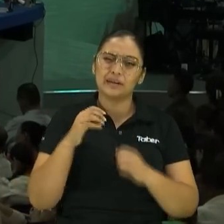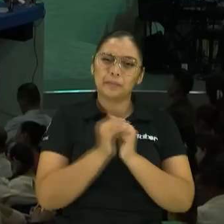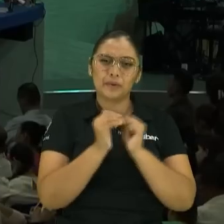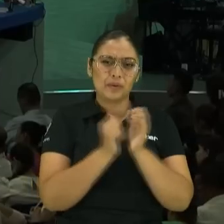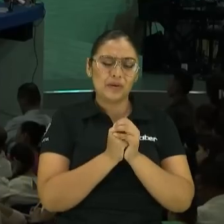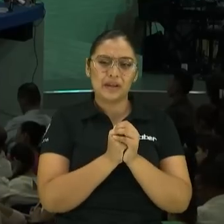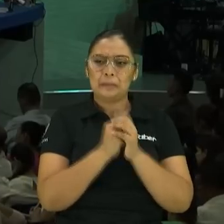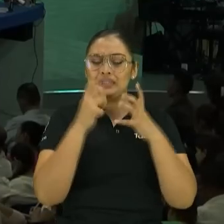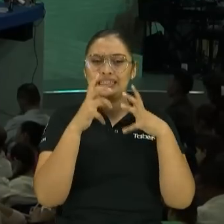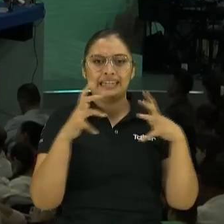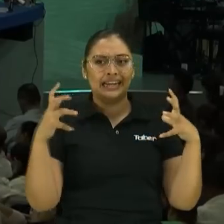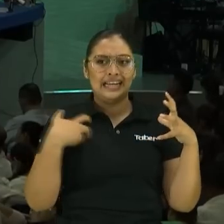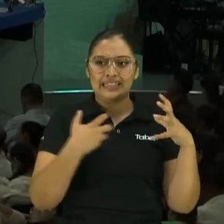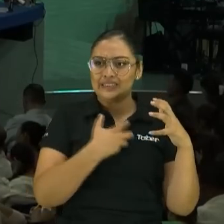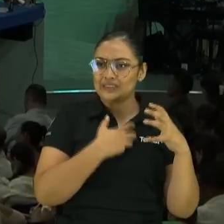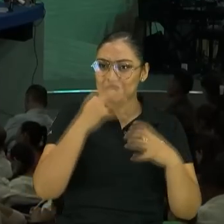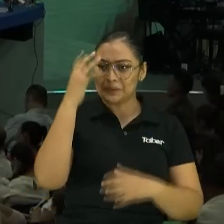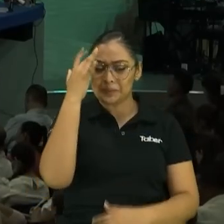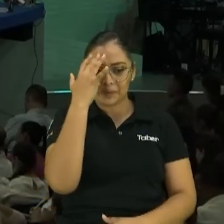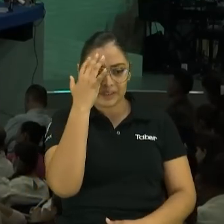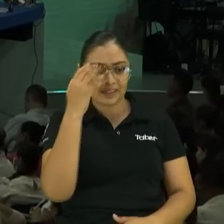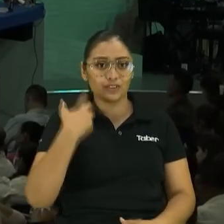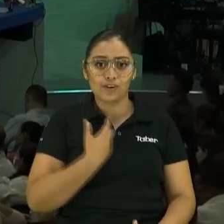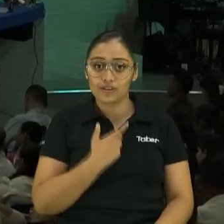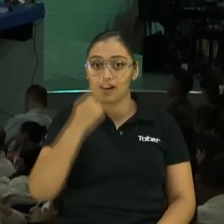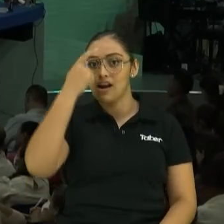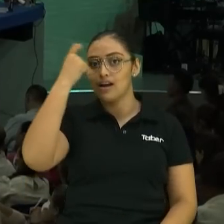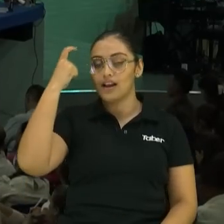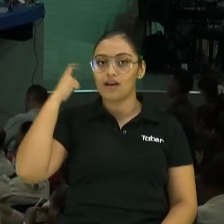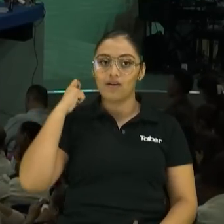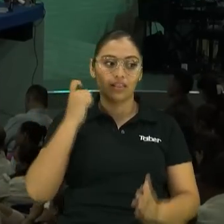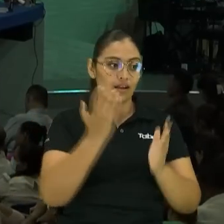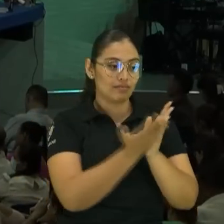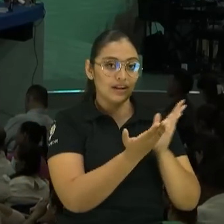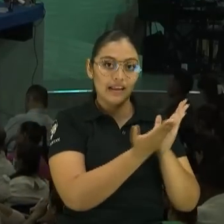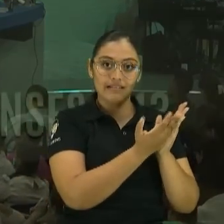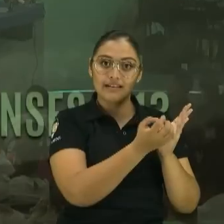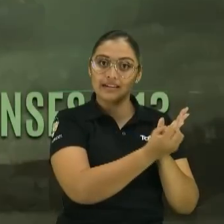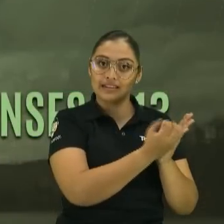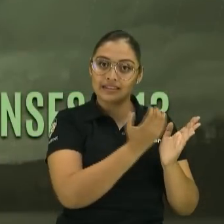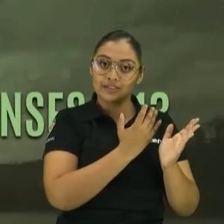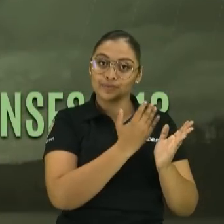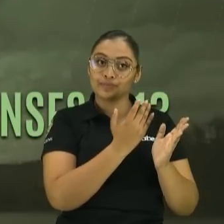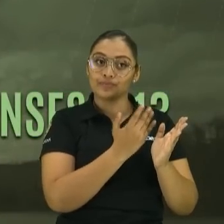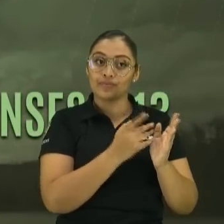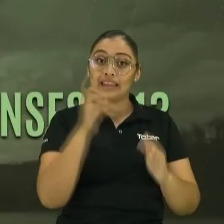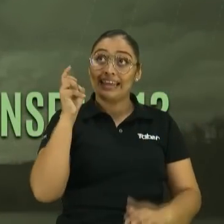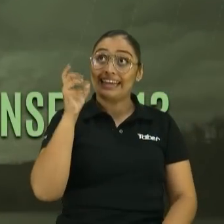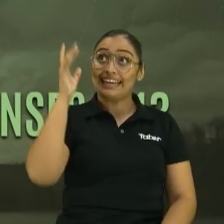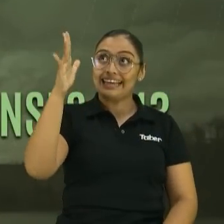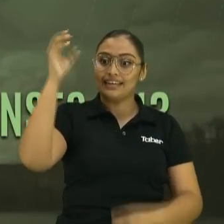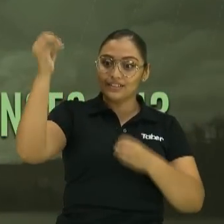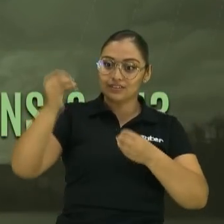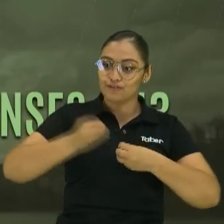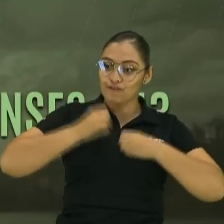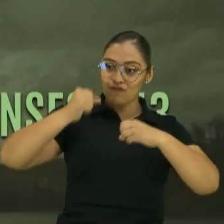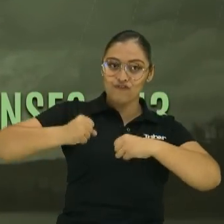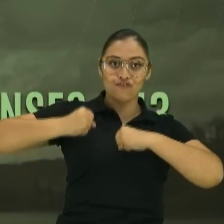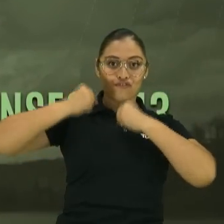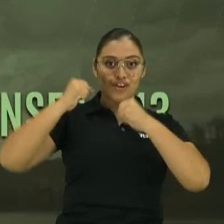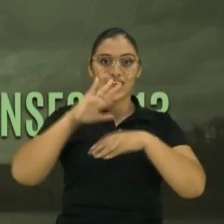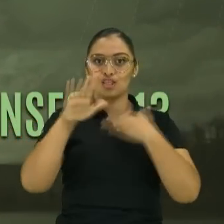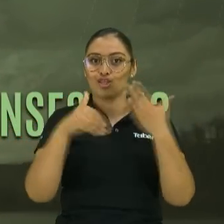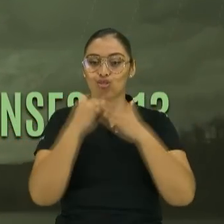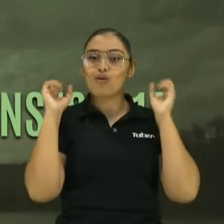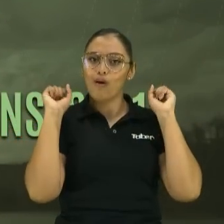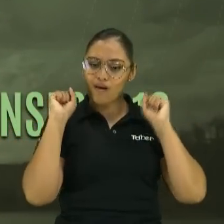es demasiado fuerte esto Te recuerda la palabra del señor escrita para beneficio de sus hijos Qué dice Todo lo puedo en Cristo que me